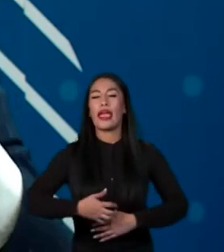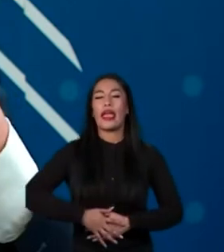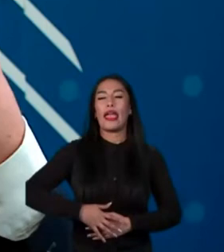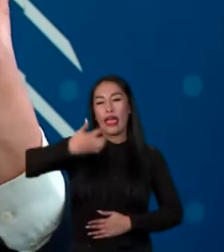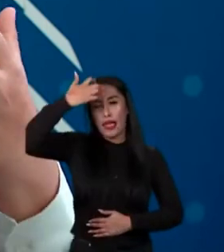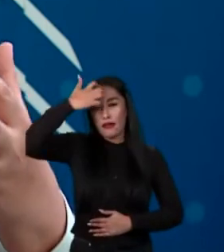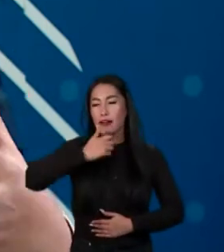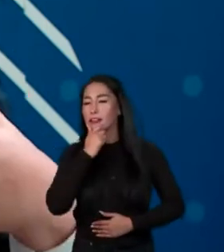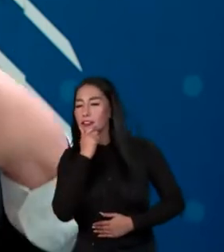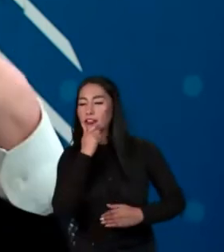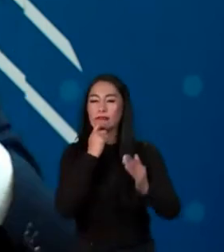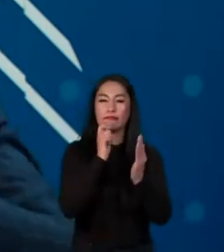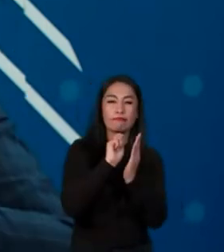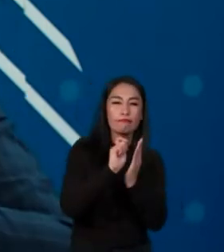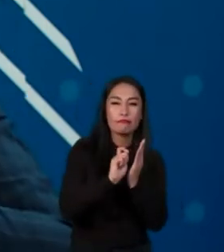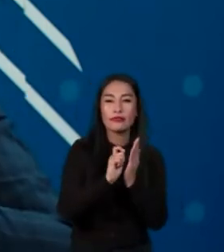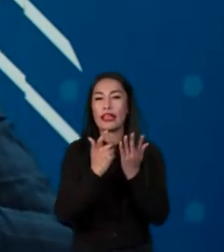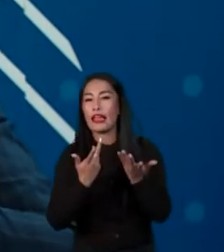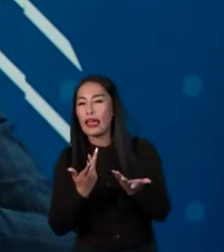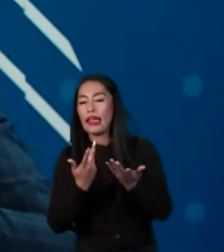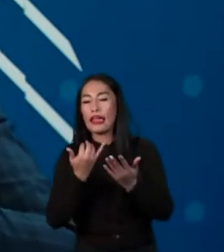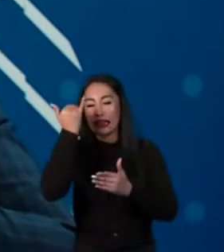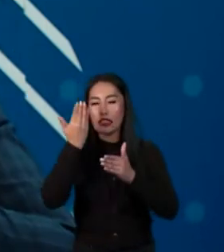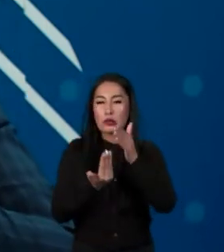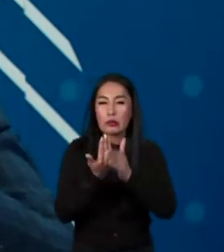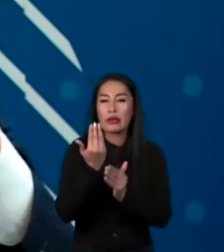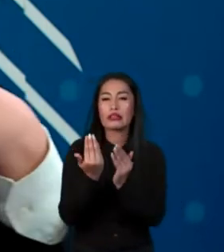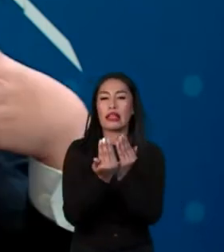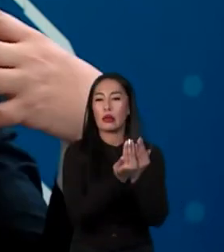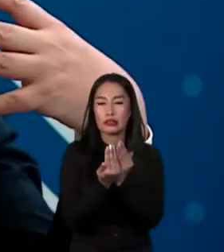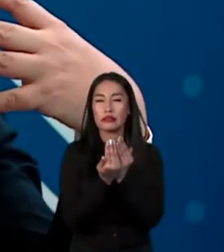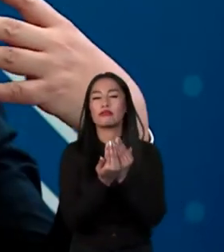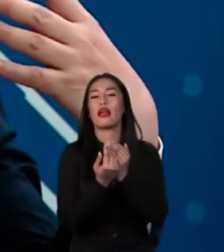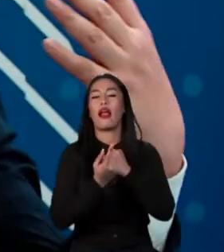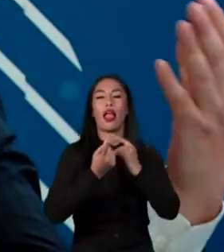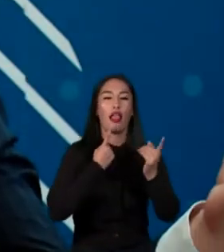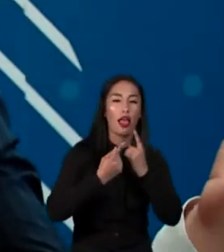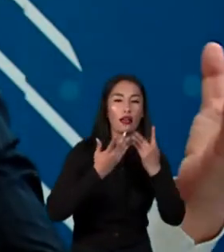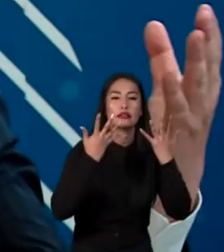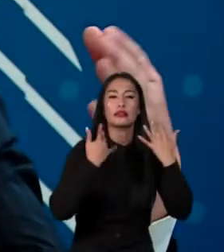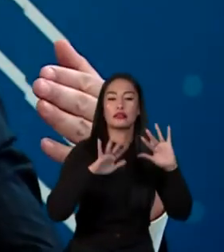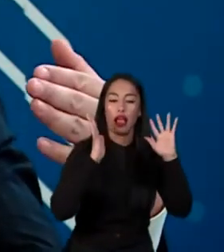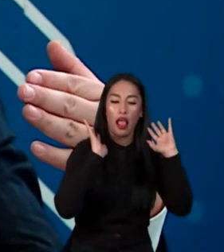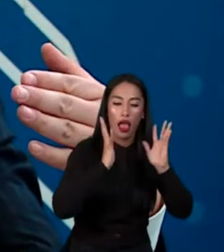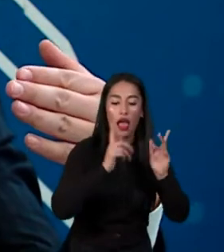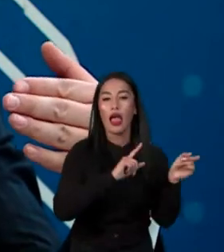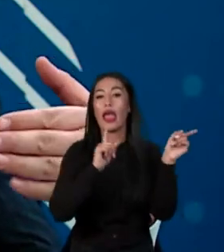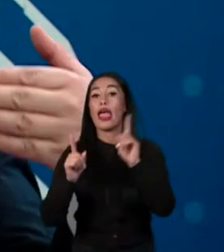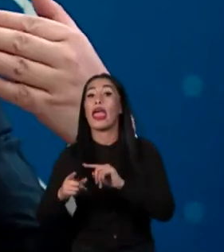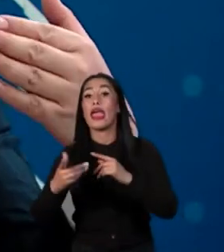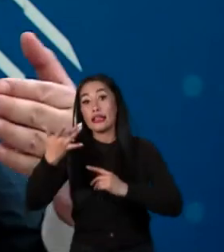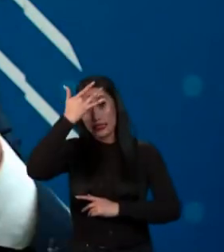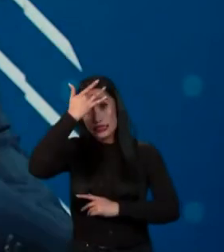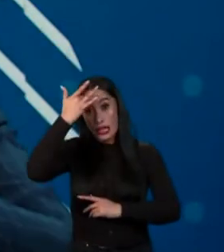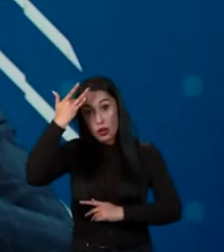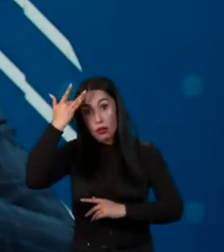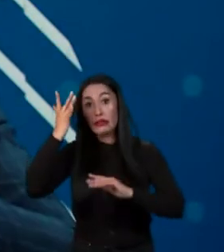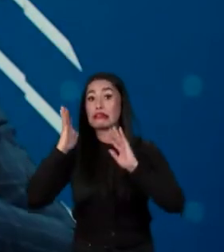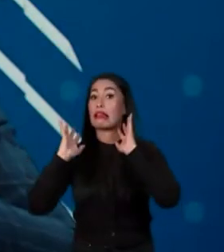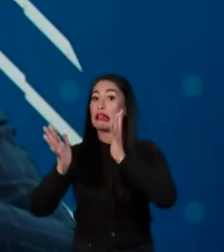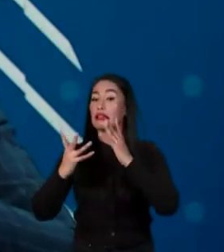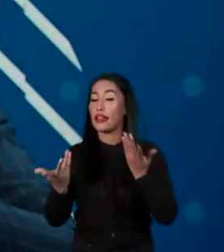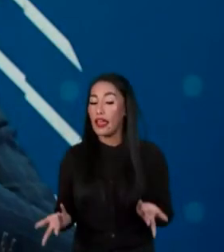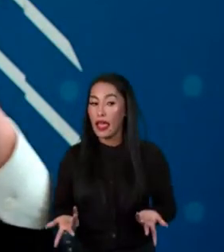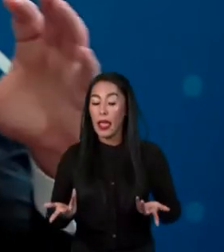innovación educativa hemos hablado de salud mental de programas de bienestar